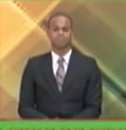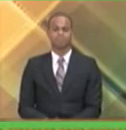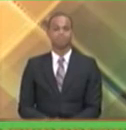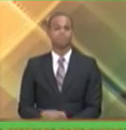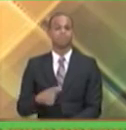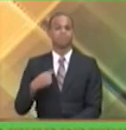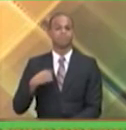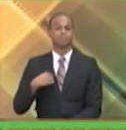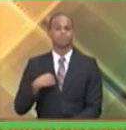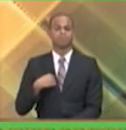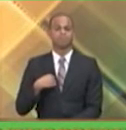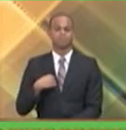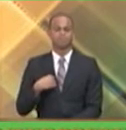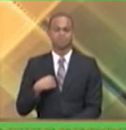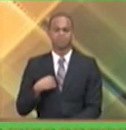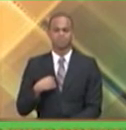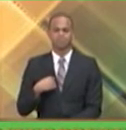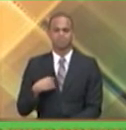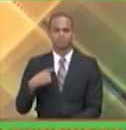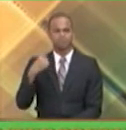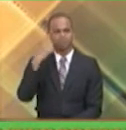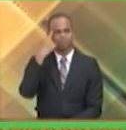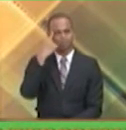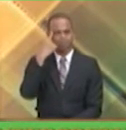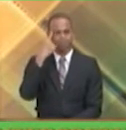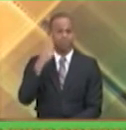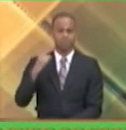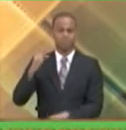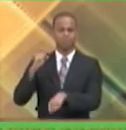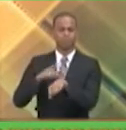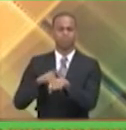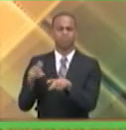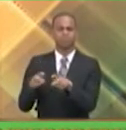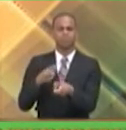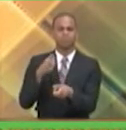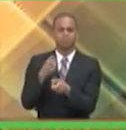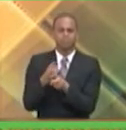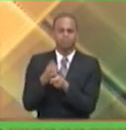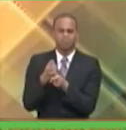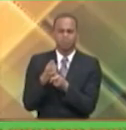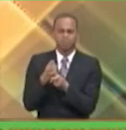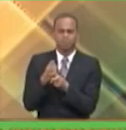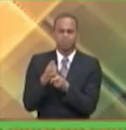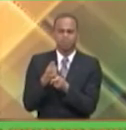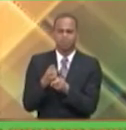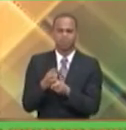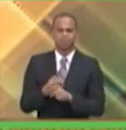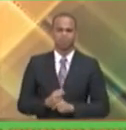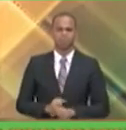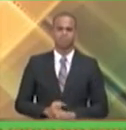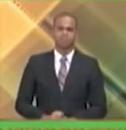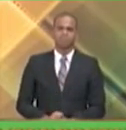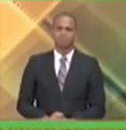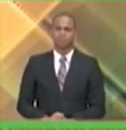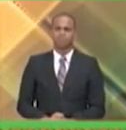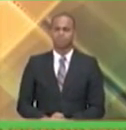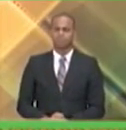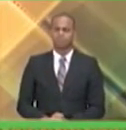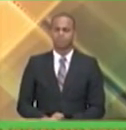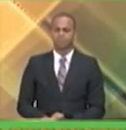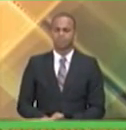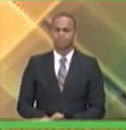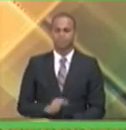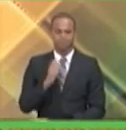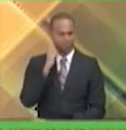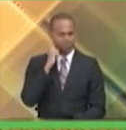que momento más difícil me acercara más hacia ti y al